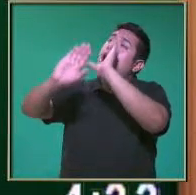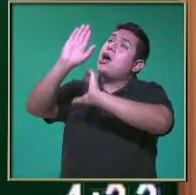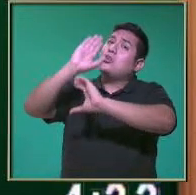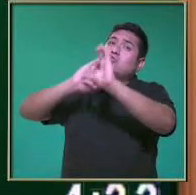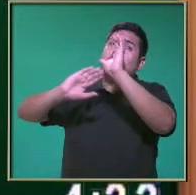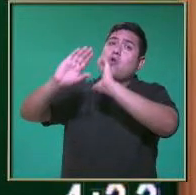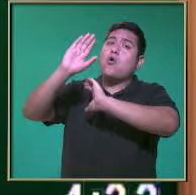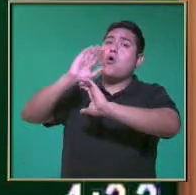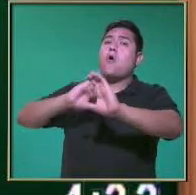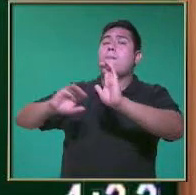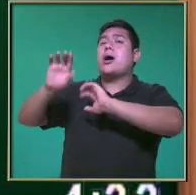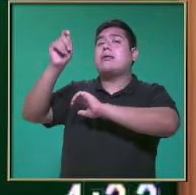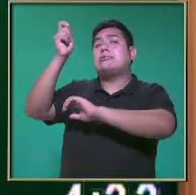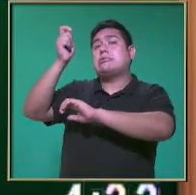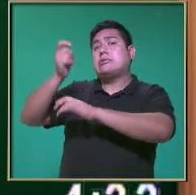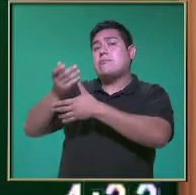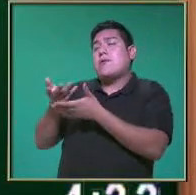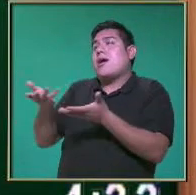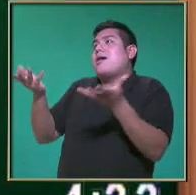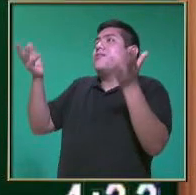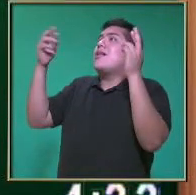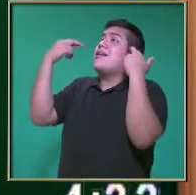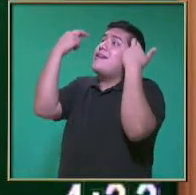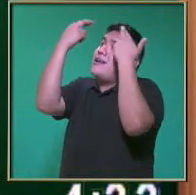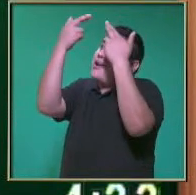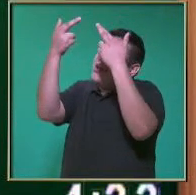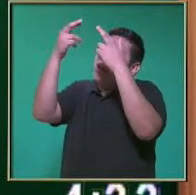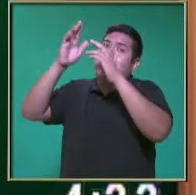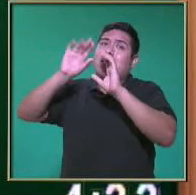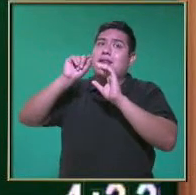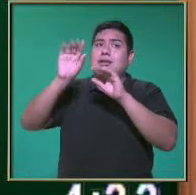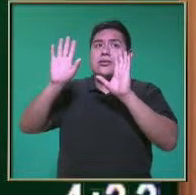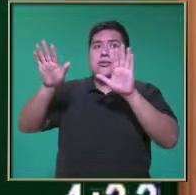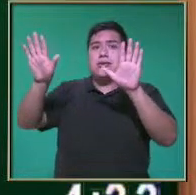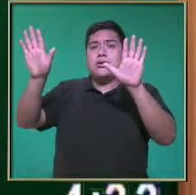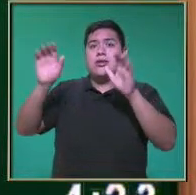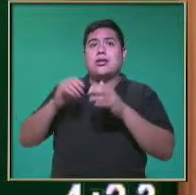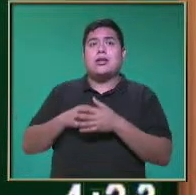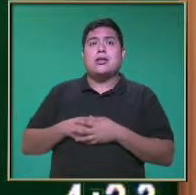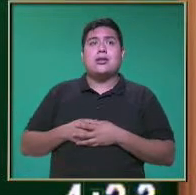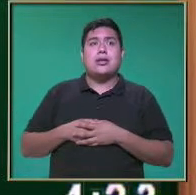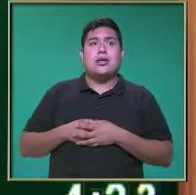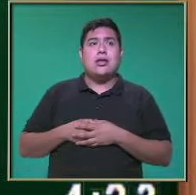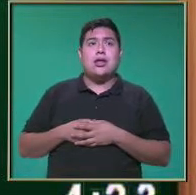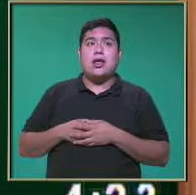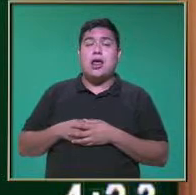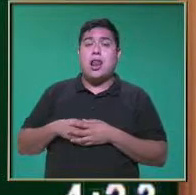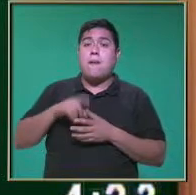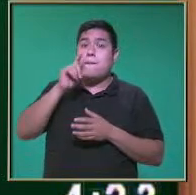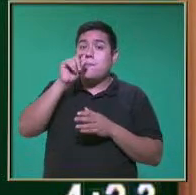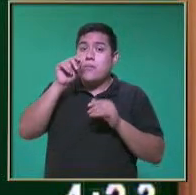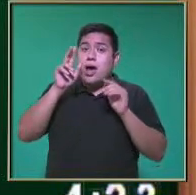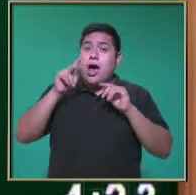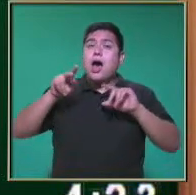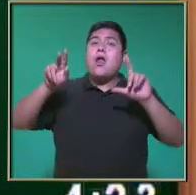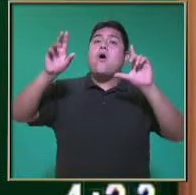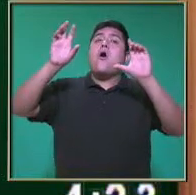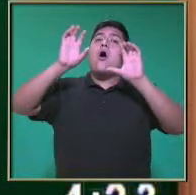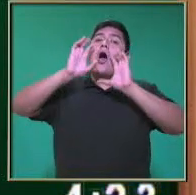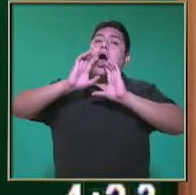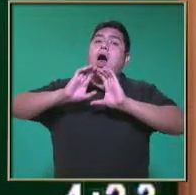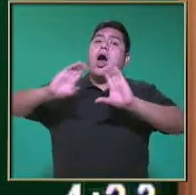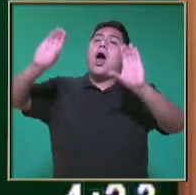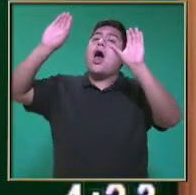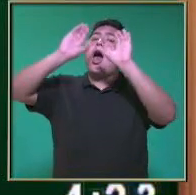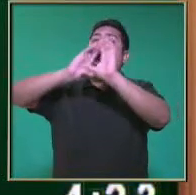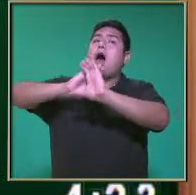para poderla saludar como la reina de las aves. El cuervo levantó su cabeza y comenzó a graznar lo